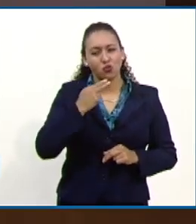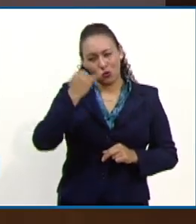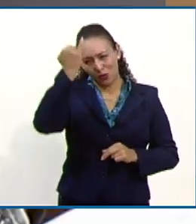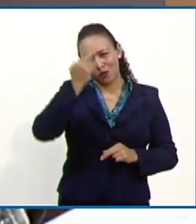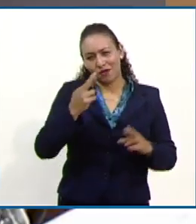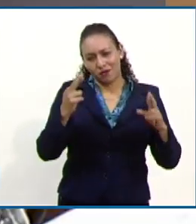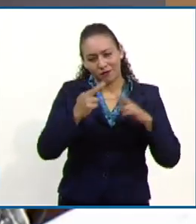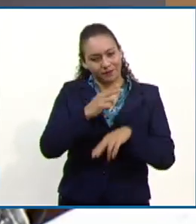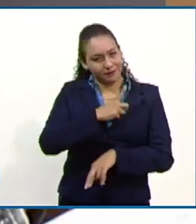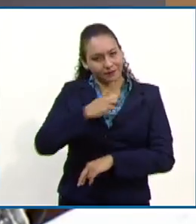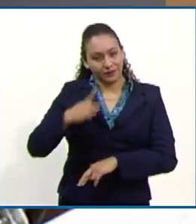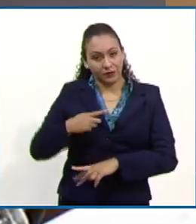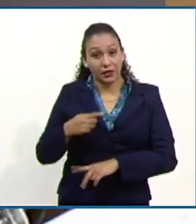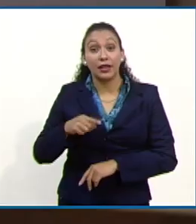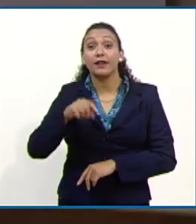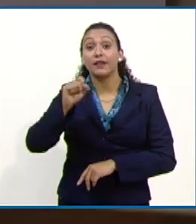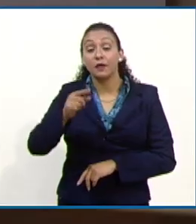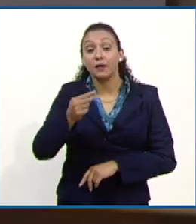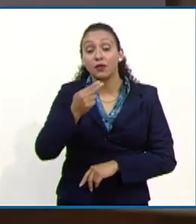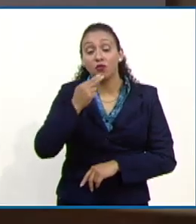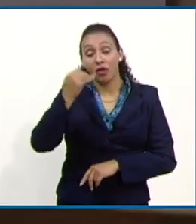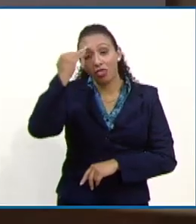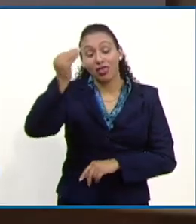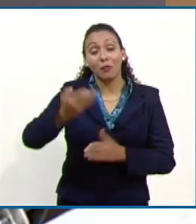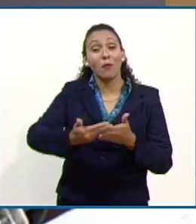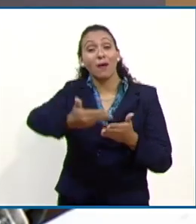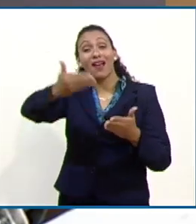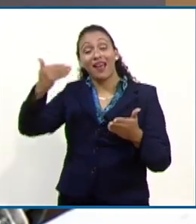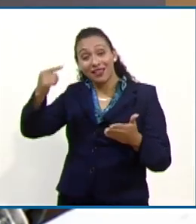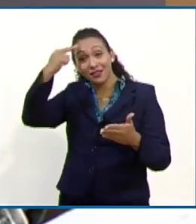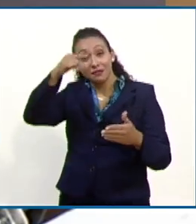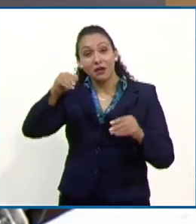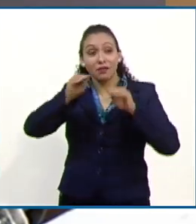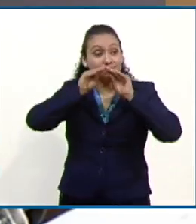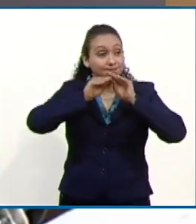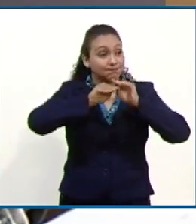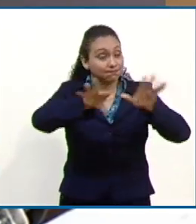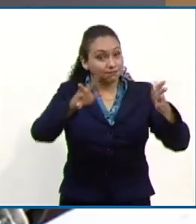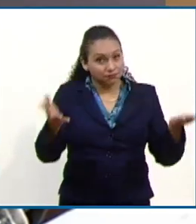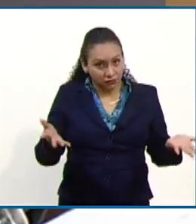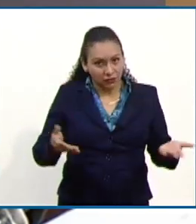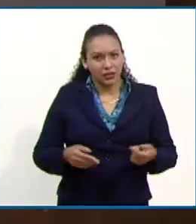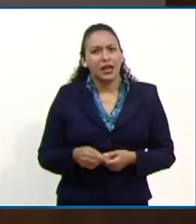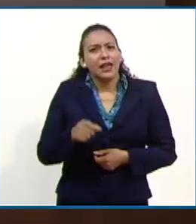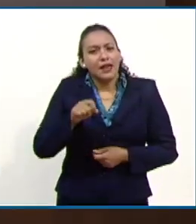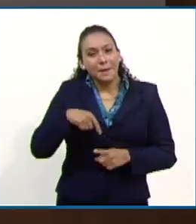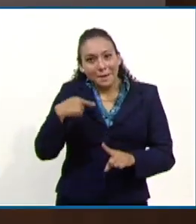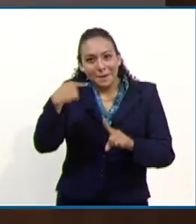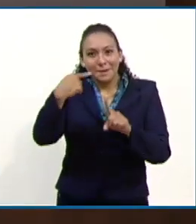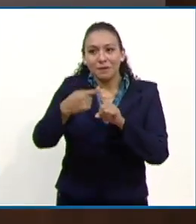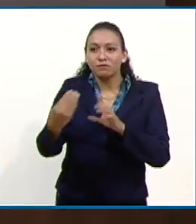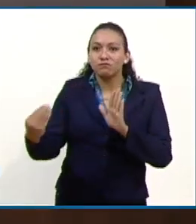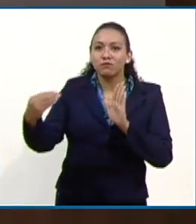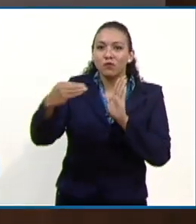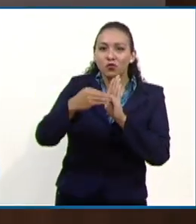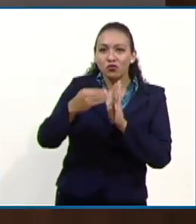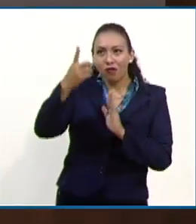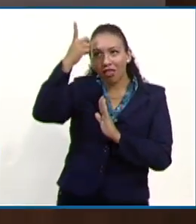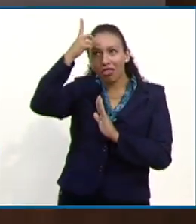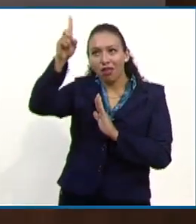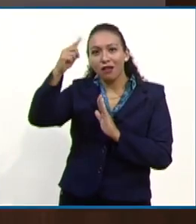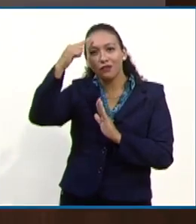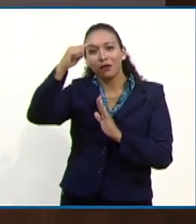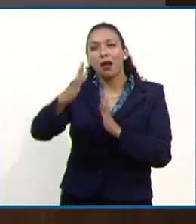manifestar su intención de aspirar a la presidencia de la República. Además, aludió a una deidad a la que le pidió el milagro y favor